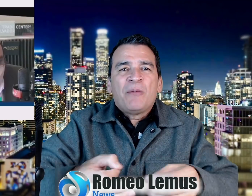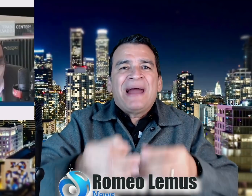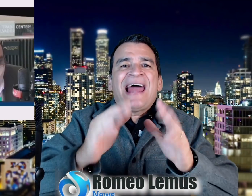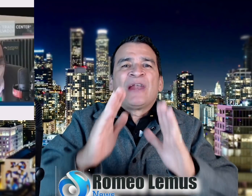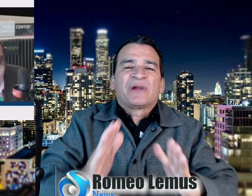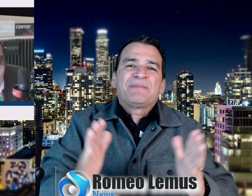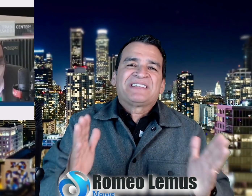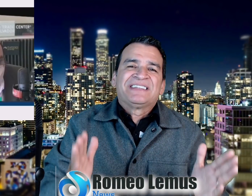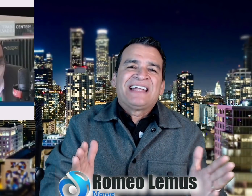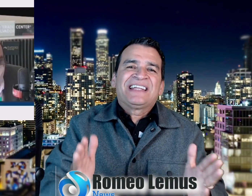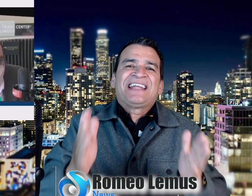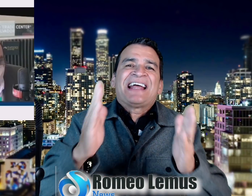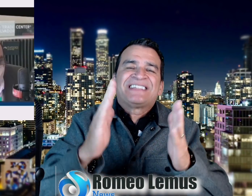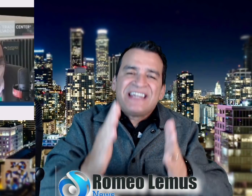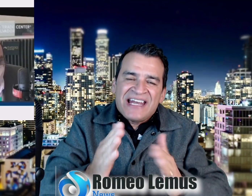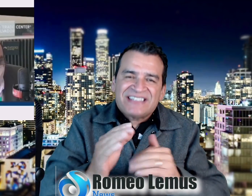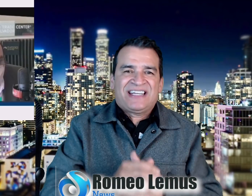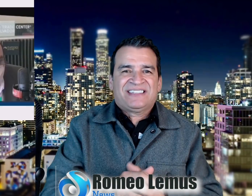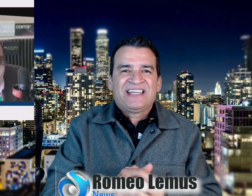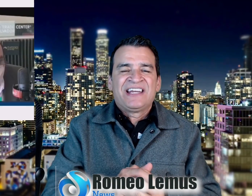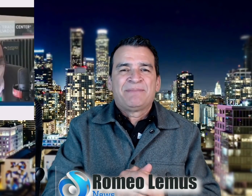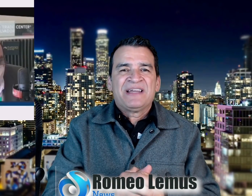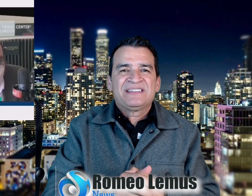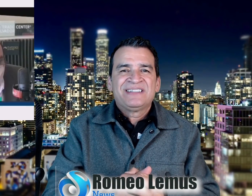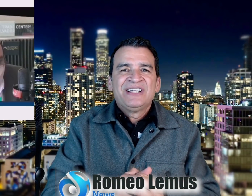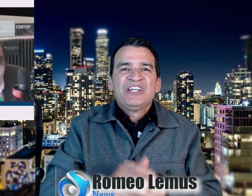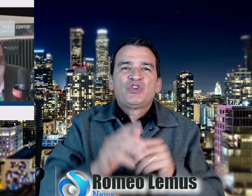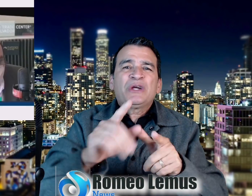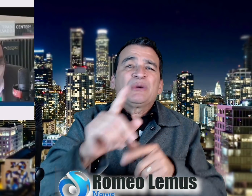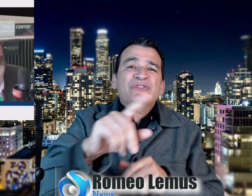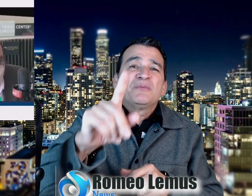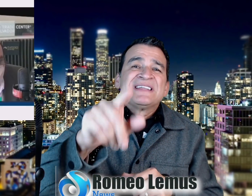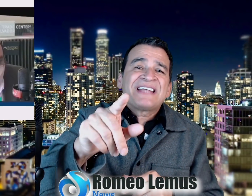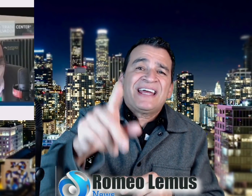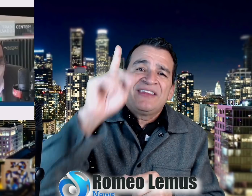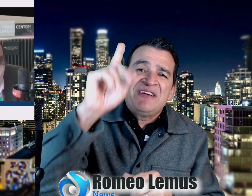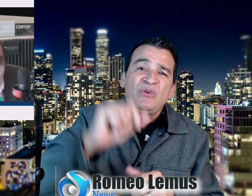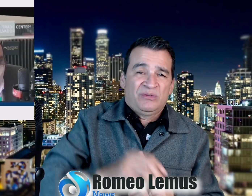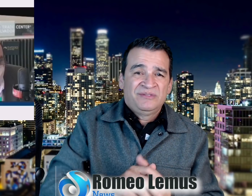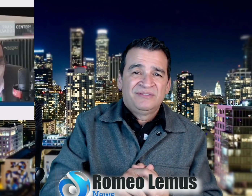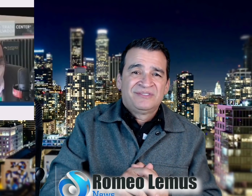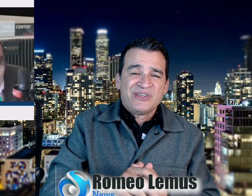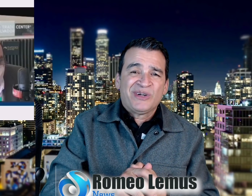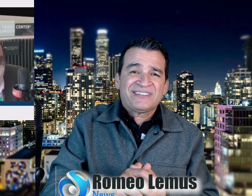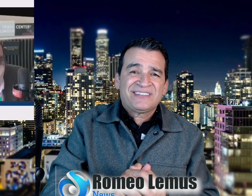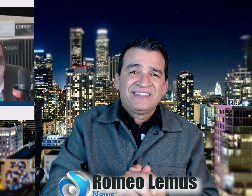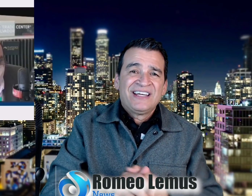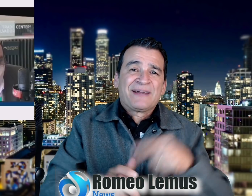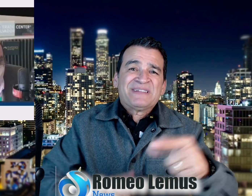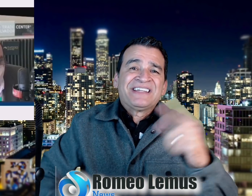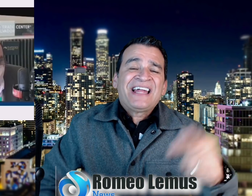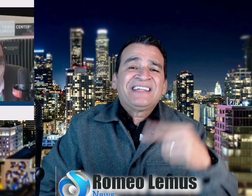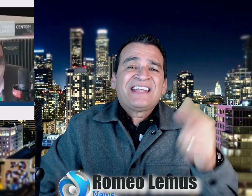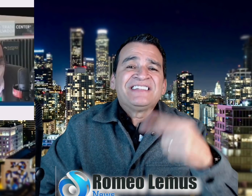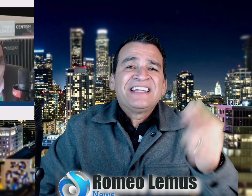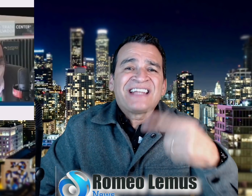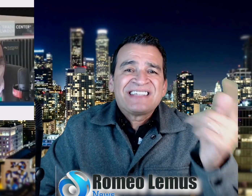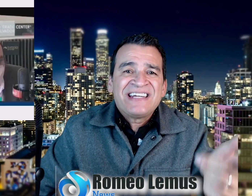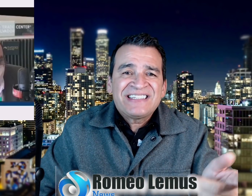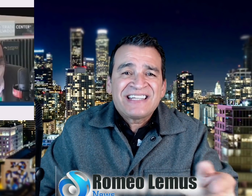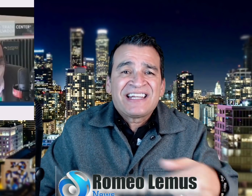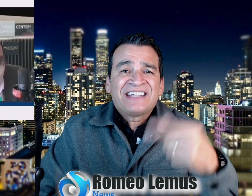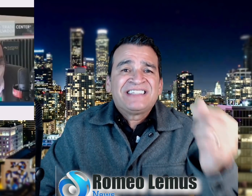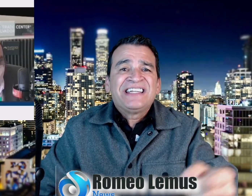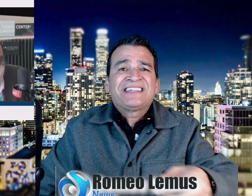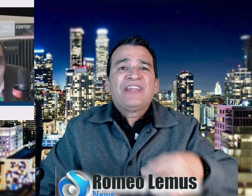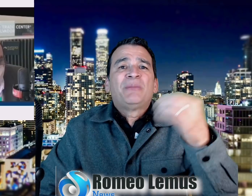ha ido mal a los representantes de las iglesias en el país yo creo que es un mensaje divino señores representantes de distintas